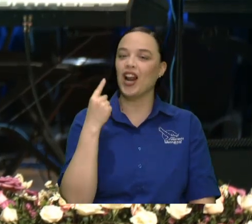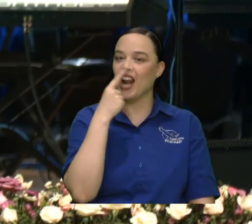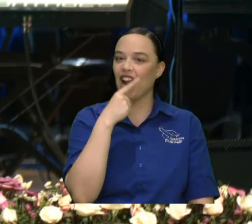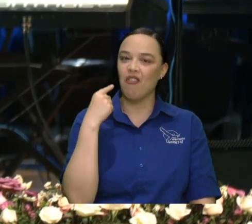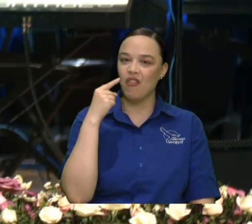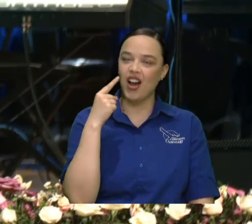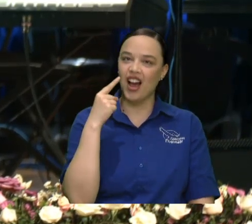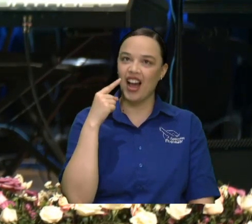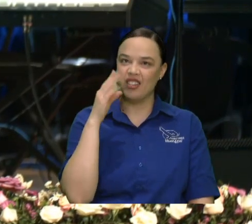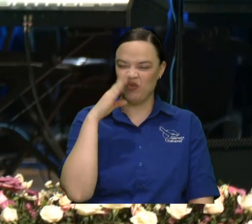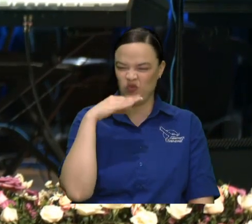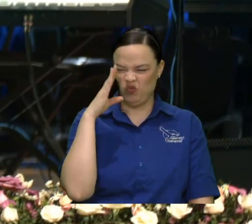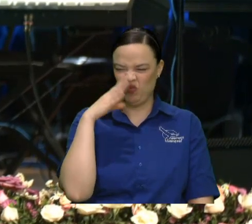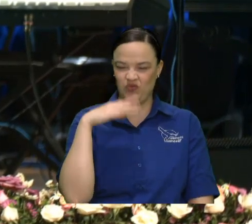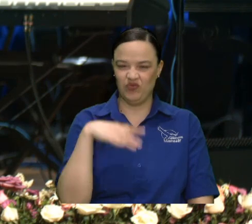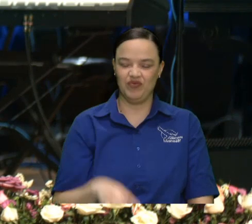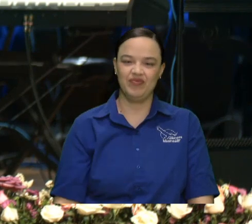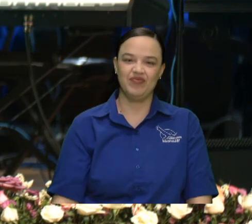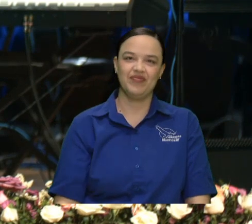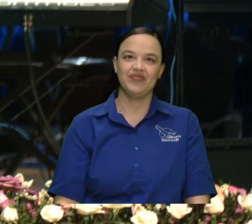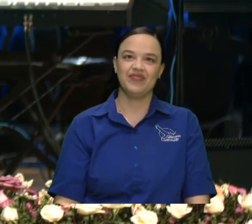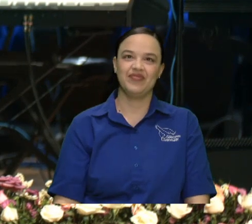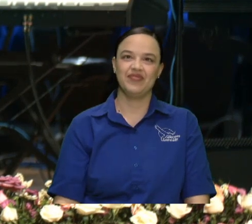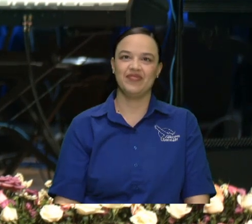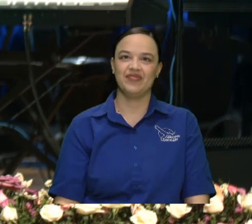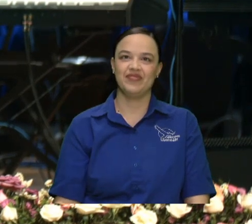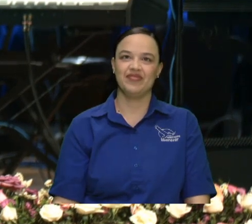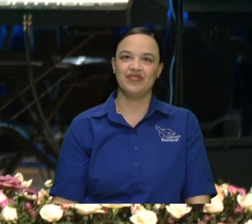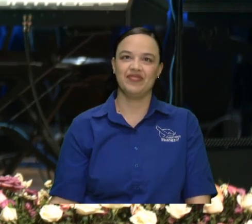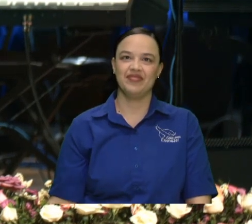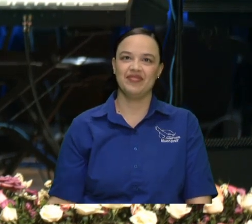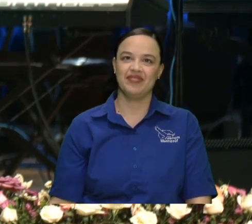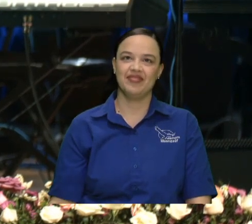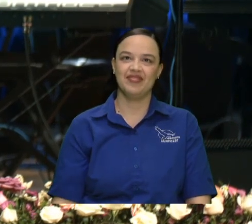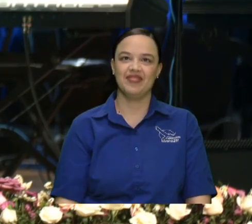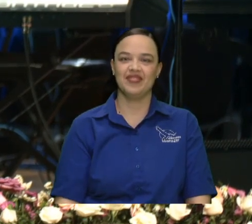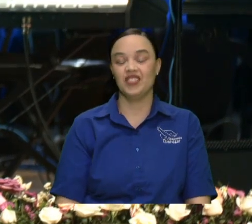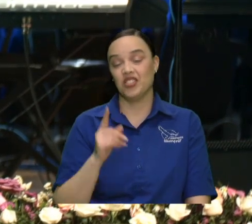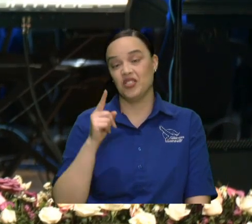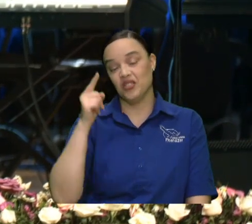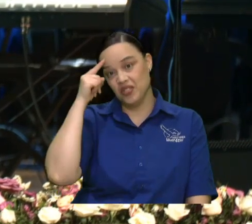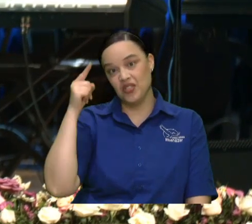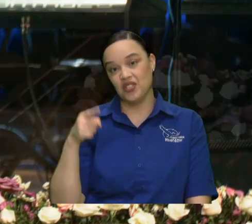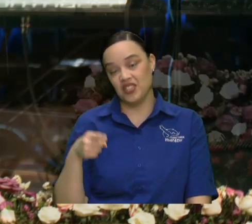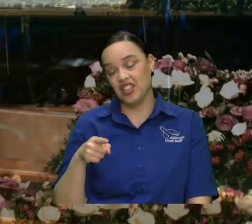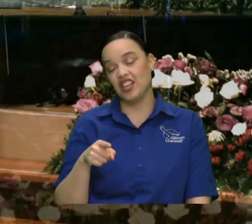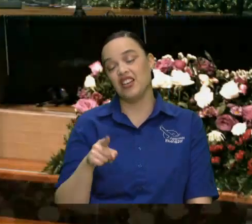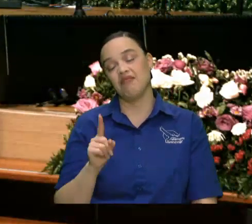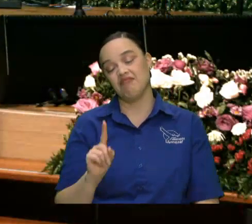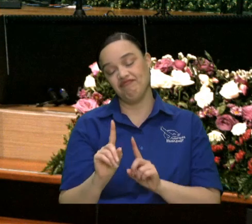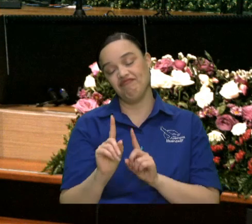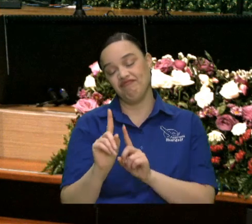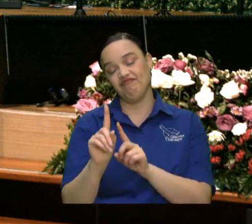callas está bien convenio hermano un día es sólo para perseguir